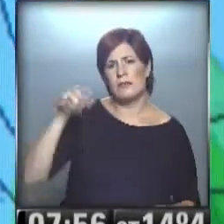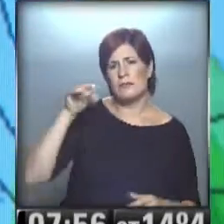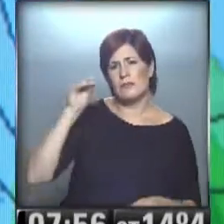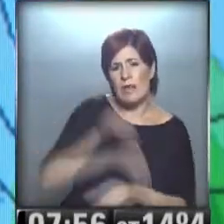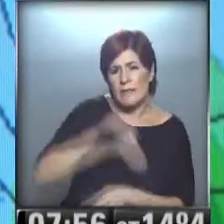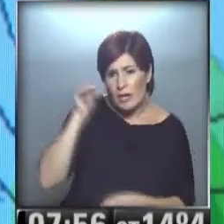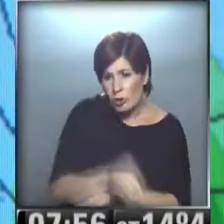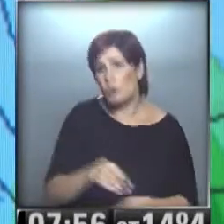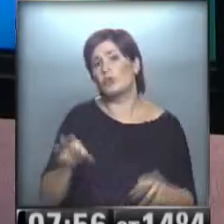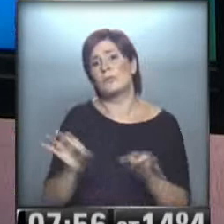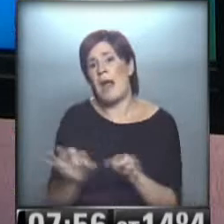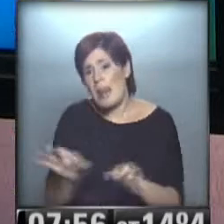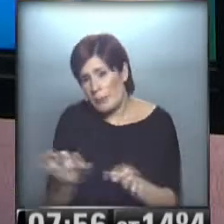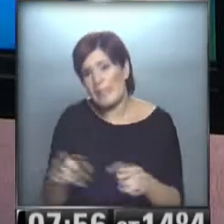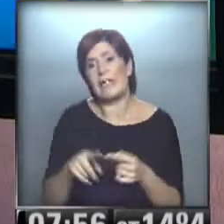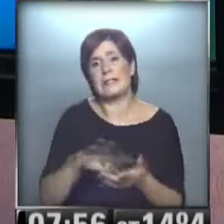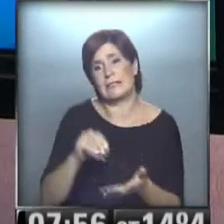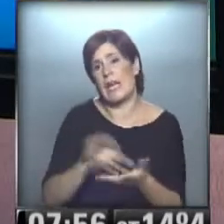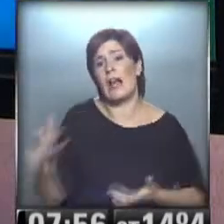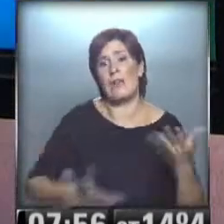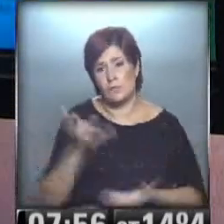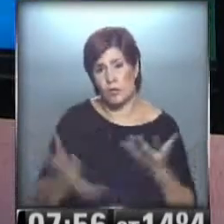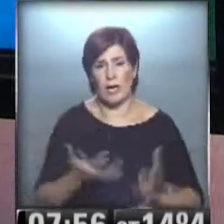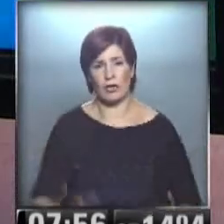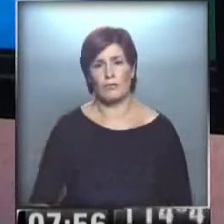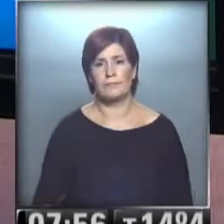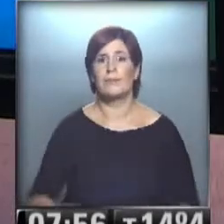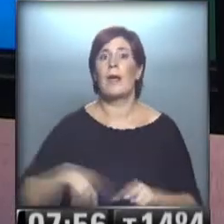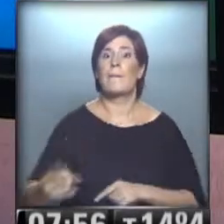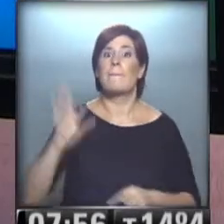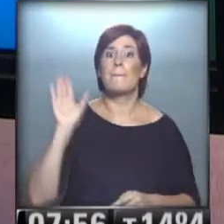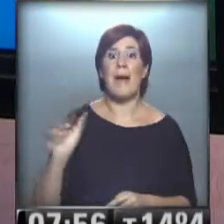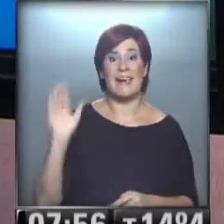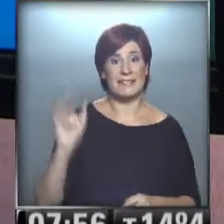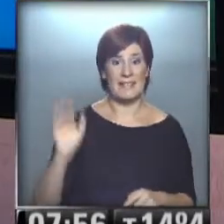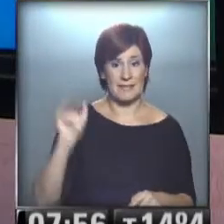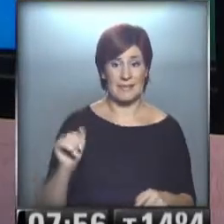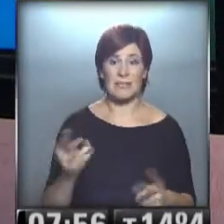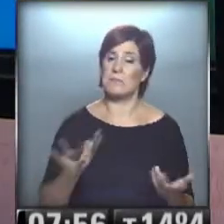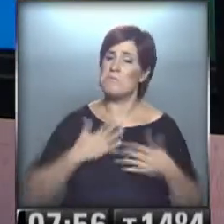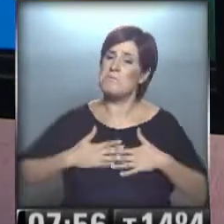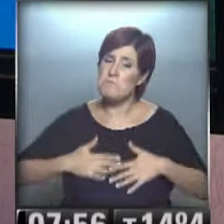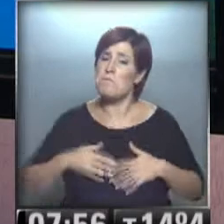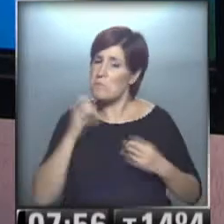en Malvinas y en Tierra del Fuego. Nos vamos a mover ya al día martes y el martes más